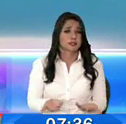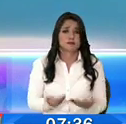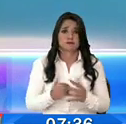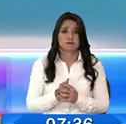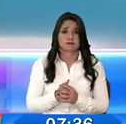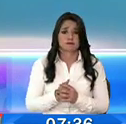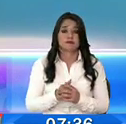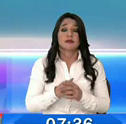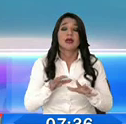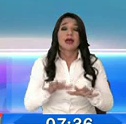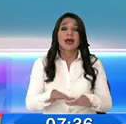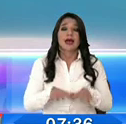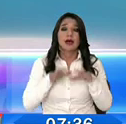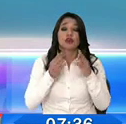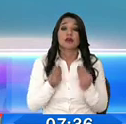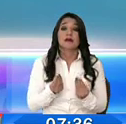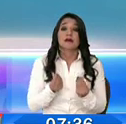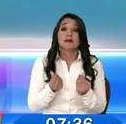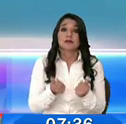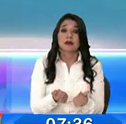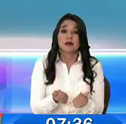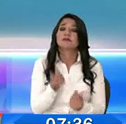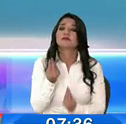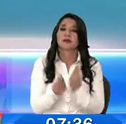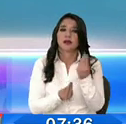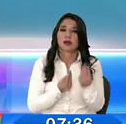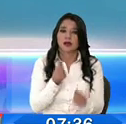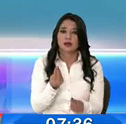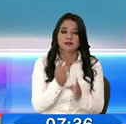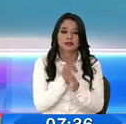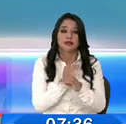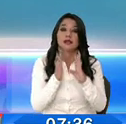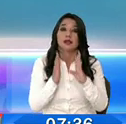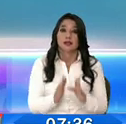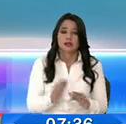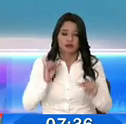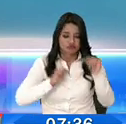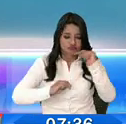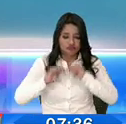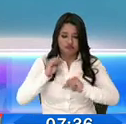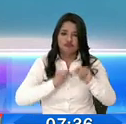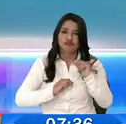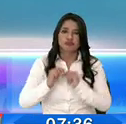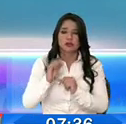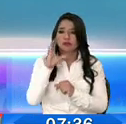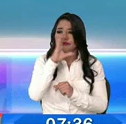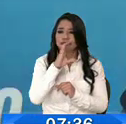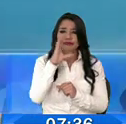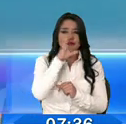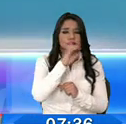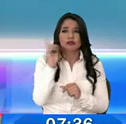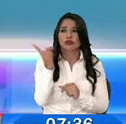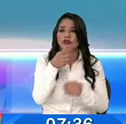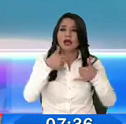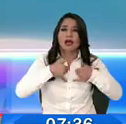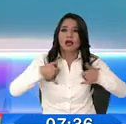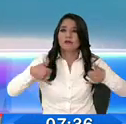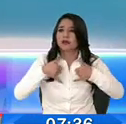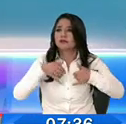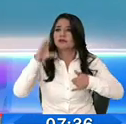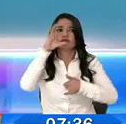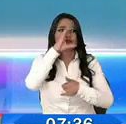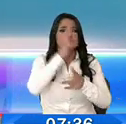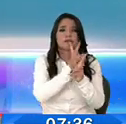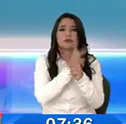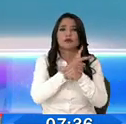agrocalidad que realmente lo que hace es tener ingenieros agrónomos buscando en todos los almacenes agrícolas aquellos